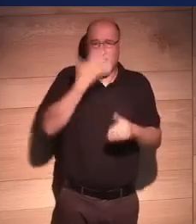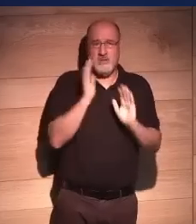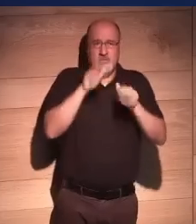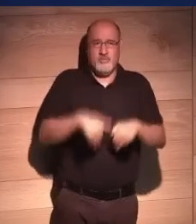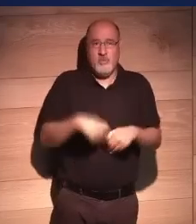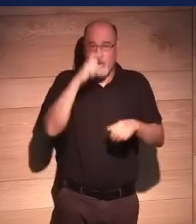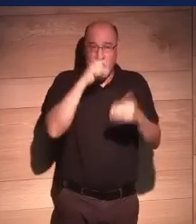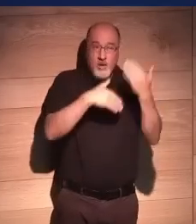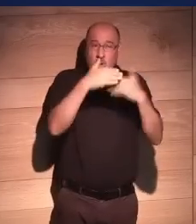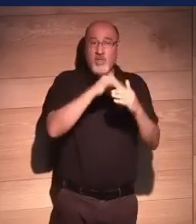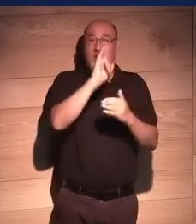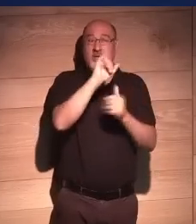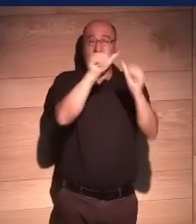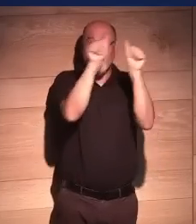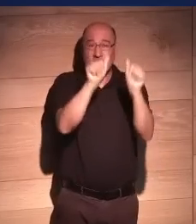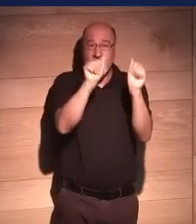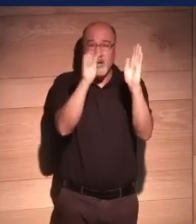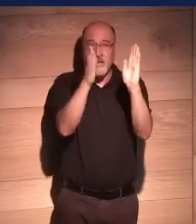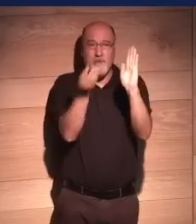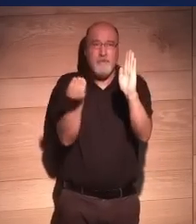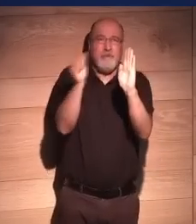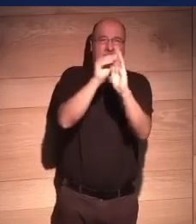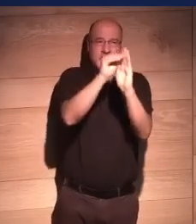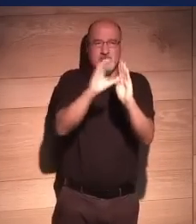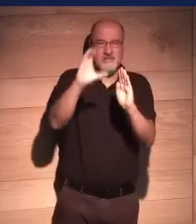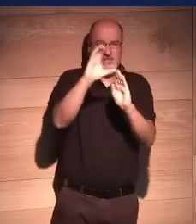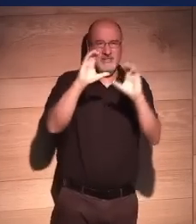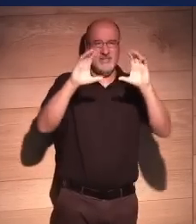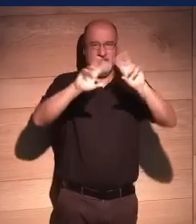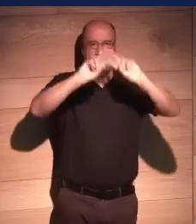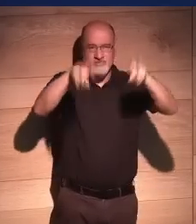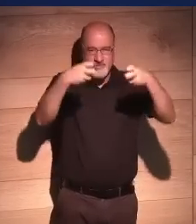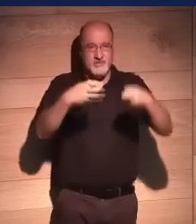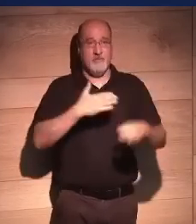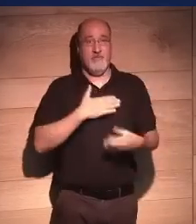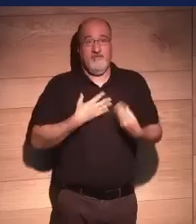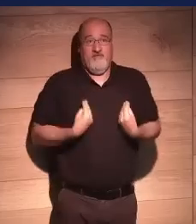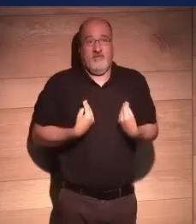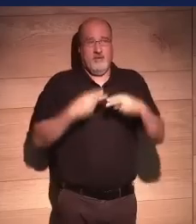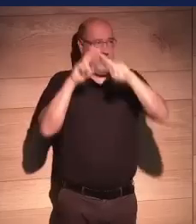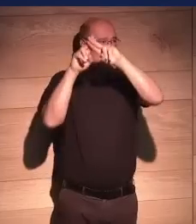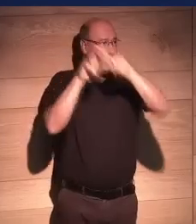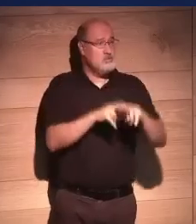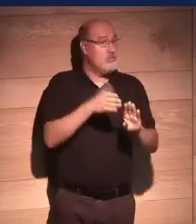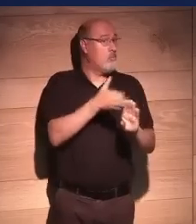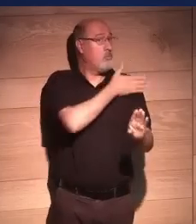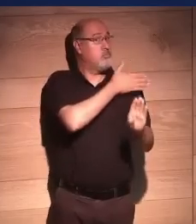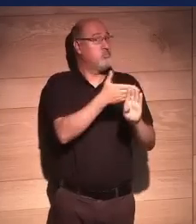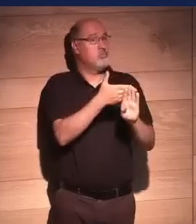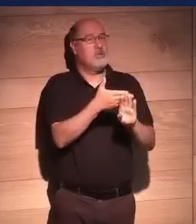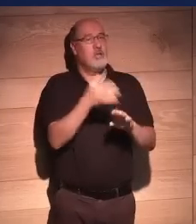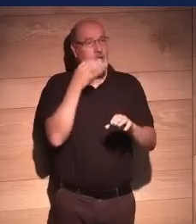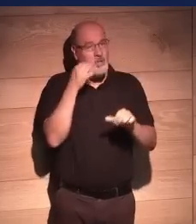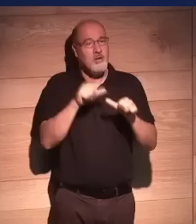ya tenía esa parte inasible. Entonces es como decir, espérate, voy a revisar mi propia vida. Con lo cual, eso de que si refleja